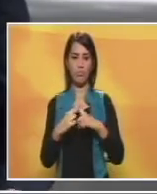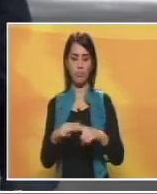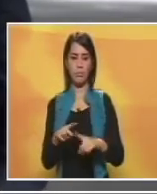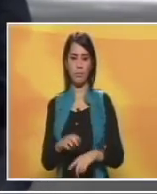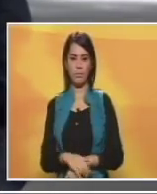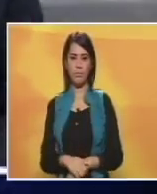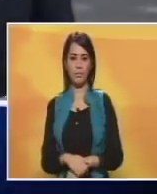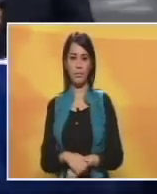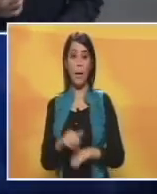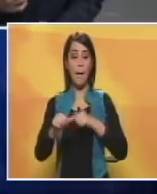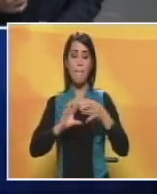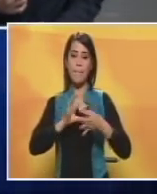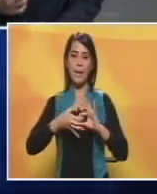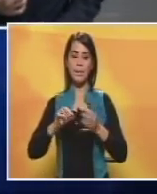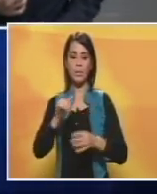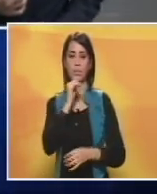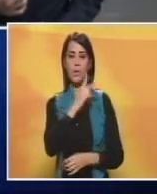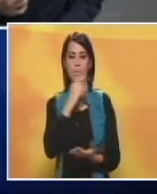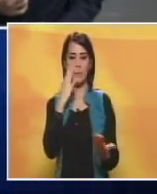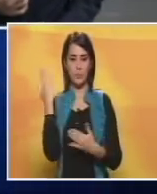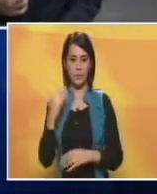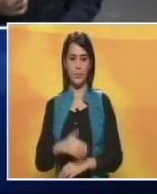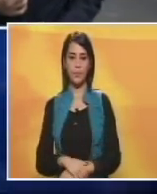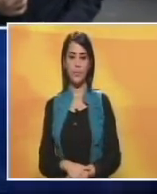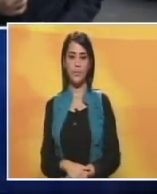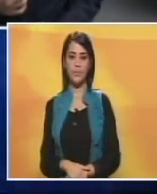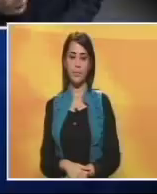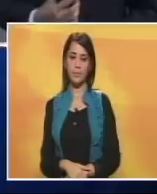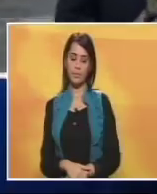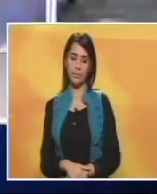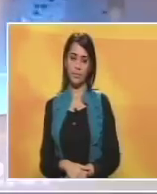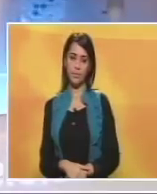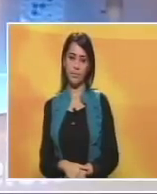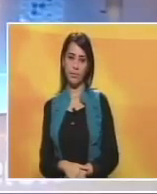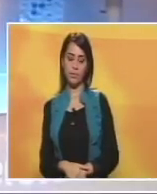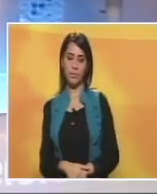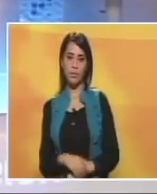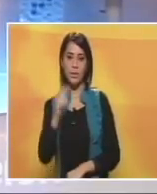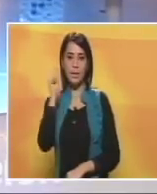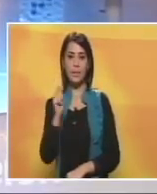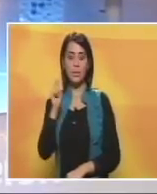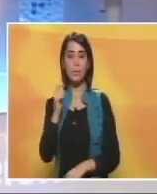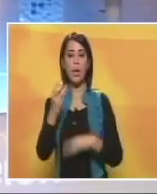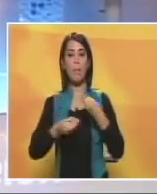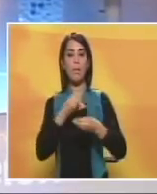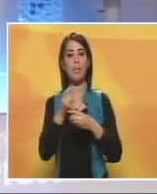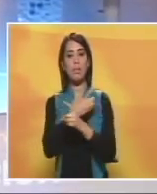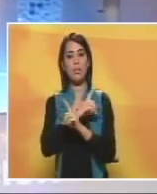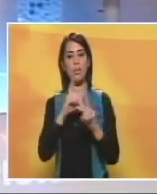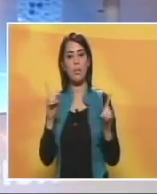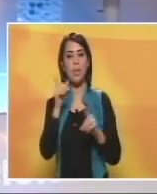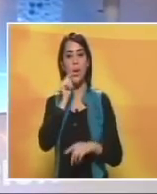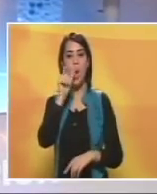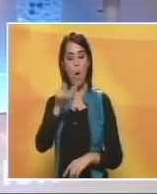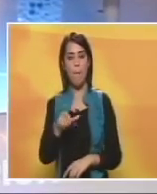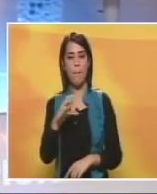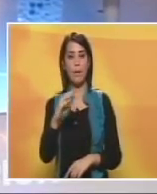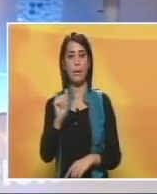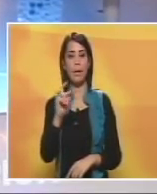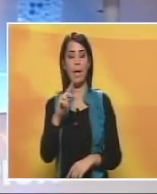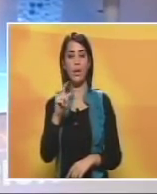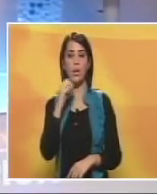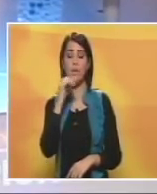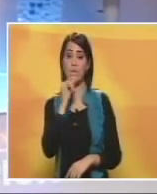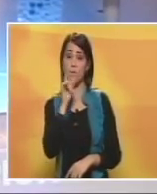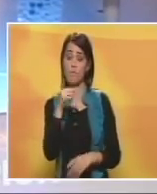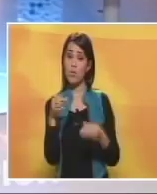En El Paraíso, Euclides Sotillo, Noticiero Venevisión. Gracias, Euclides. El diputado por Acción Democrática, Carlos Prosperi, indicó que la